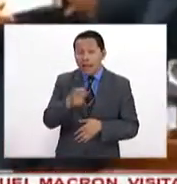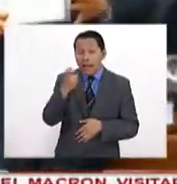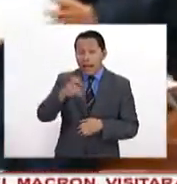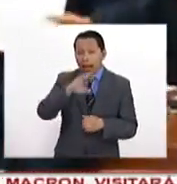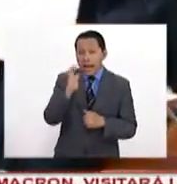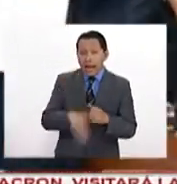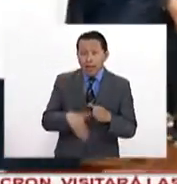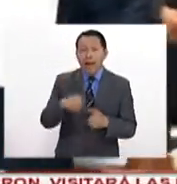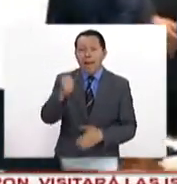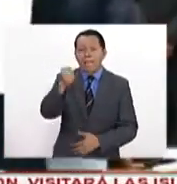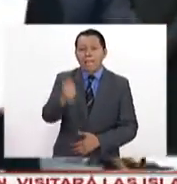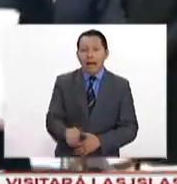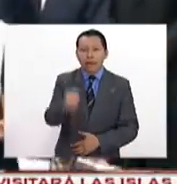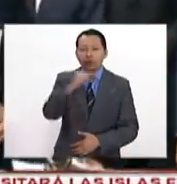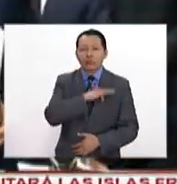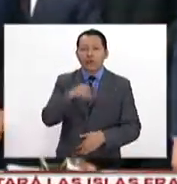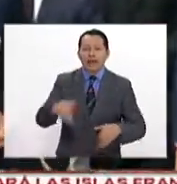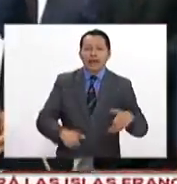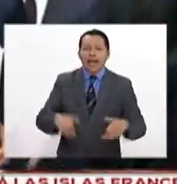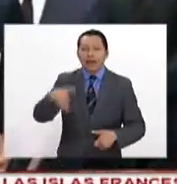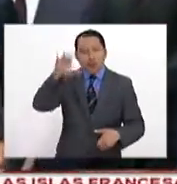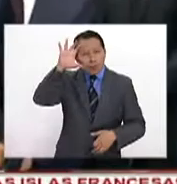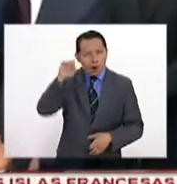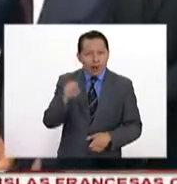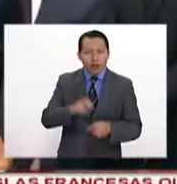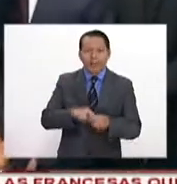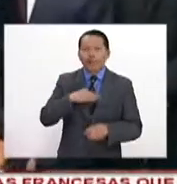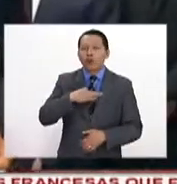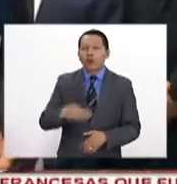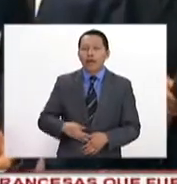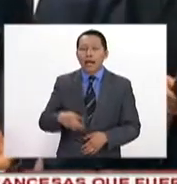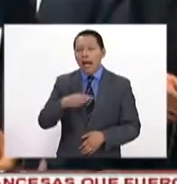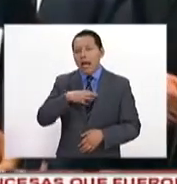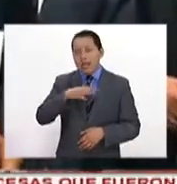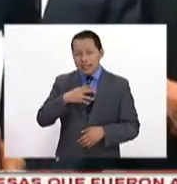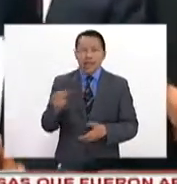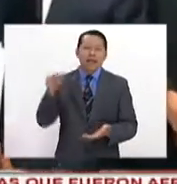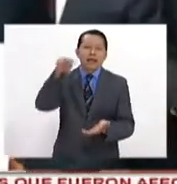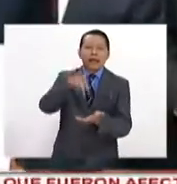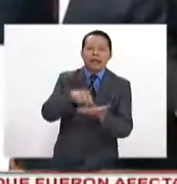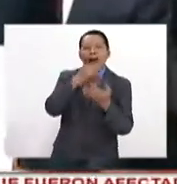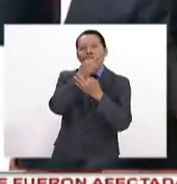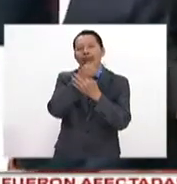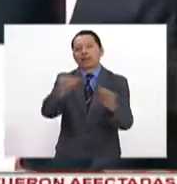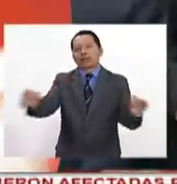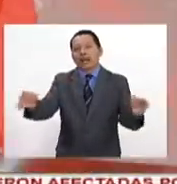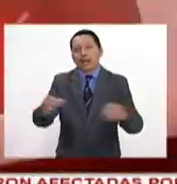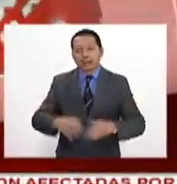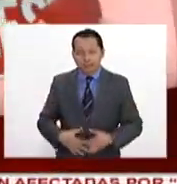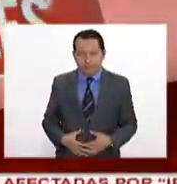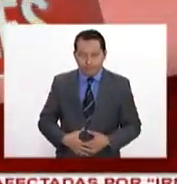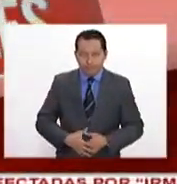acto, Del Mazo asistirá al Teatro Morelos, en Toluca, donde dirigirá un mensaje a la ciudadanía.